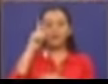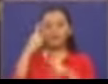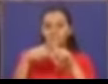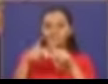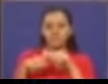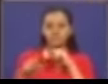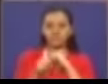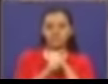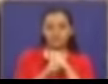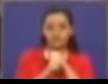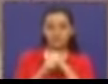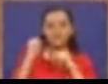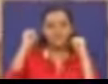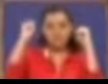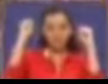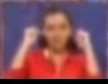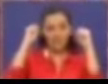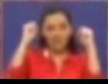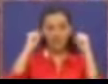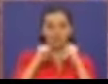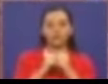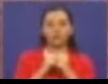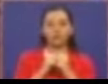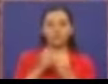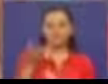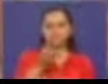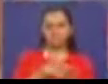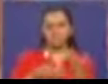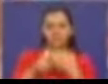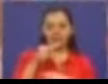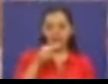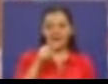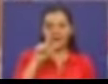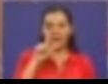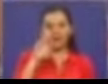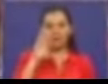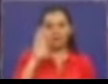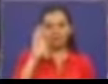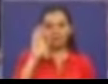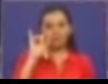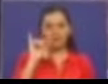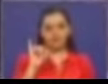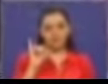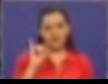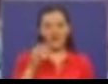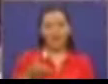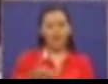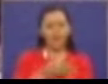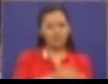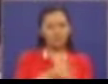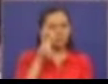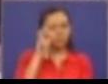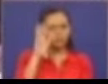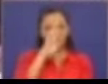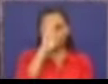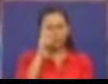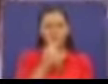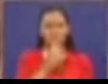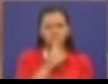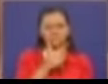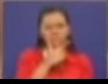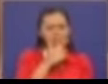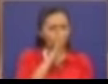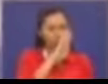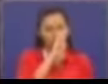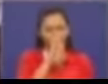trabajadores, con sindicalistas. Con el colectivo GLBTI, que antes jamás era escuchado por autoridad alguna.